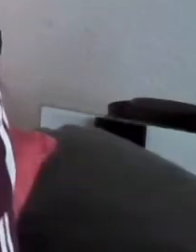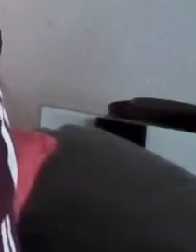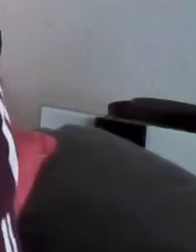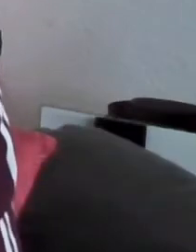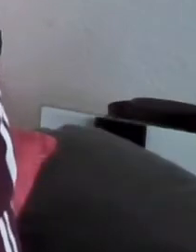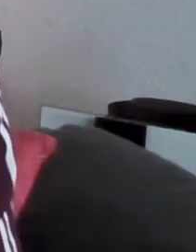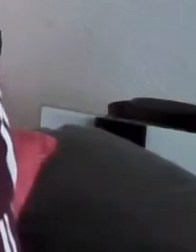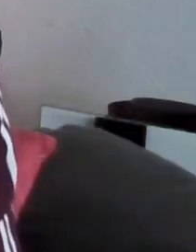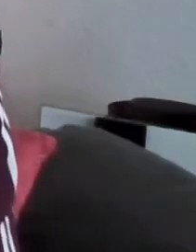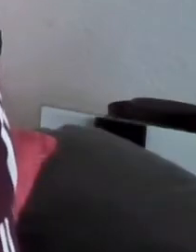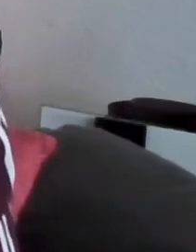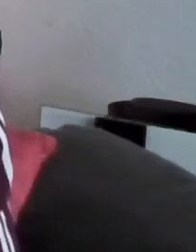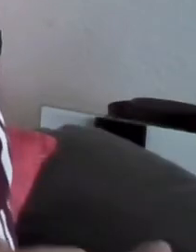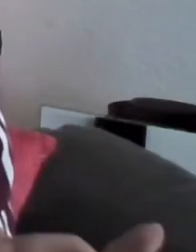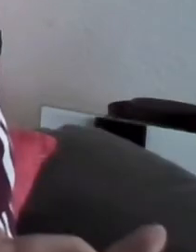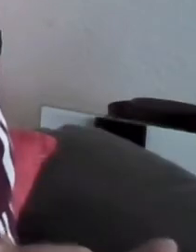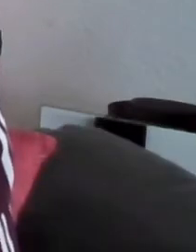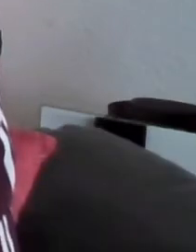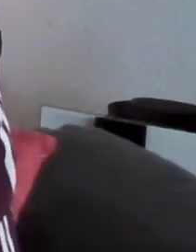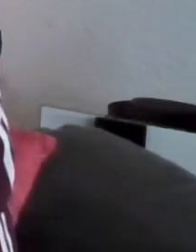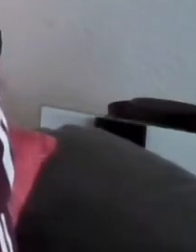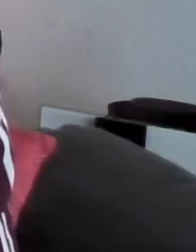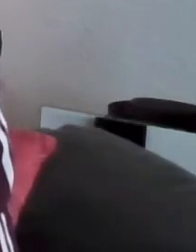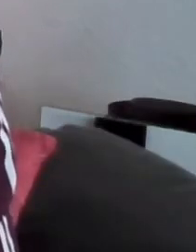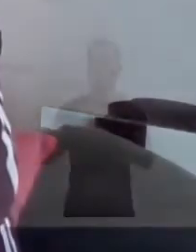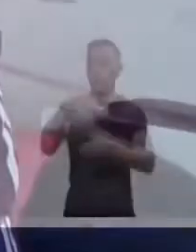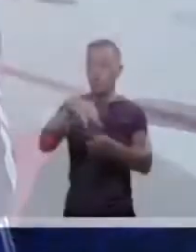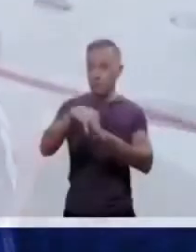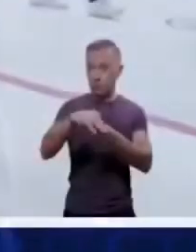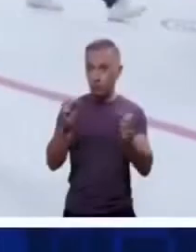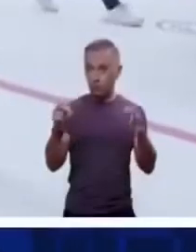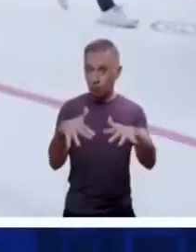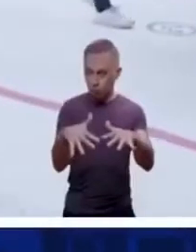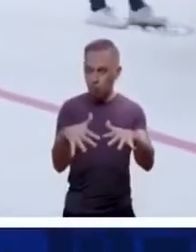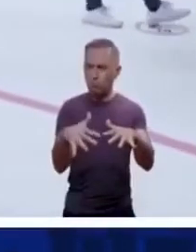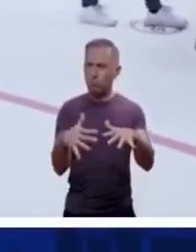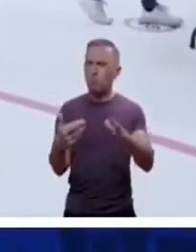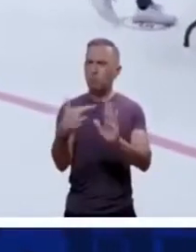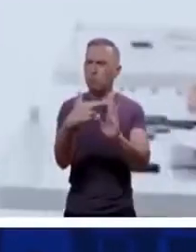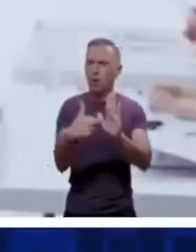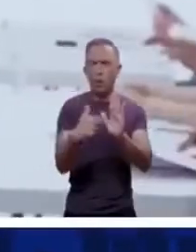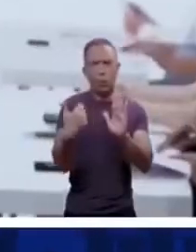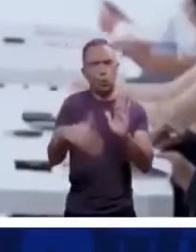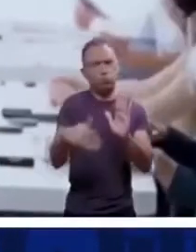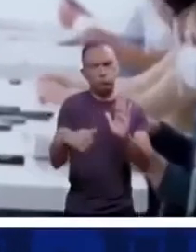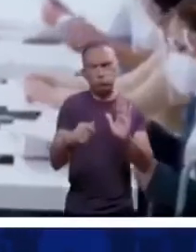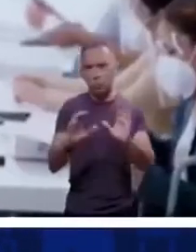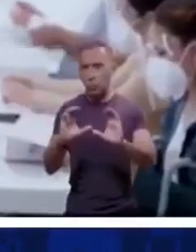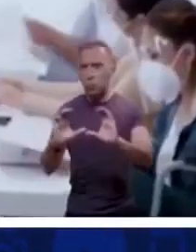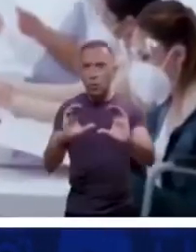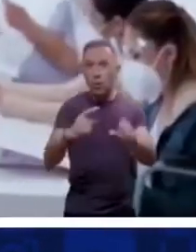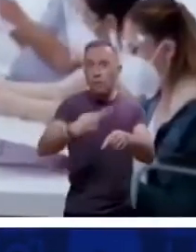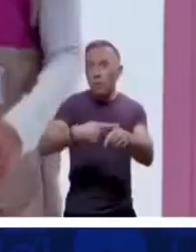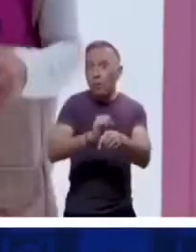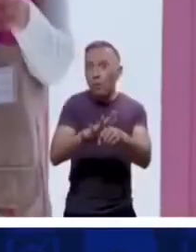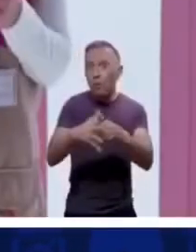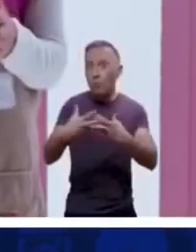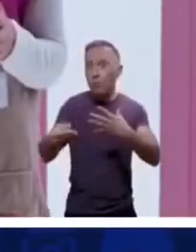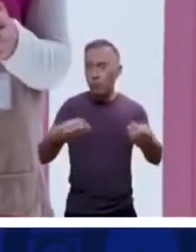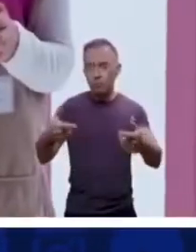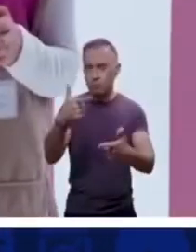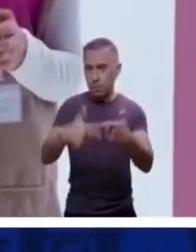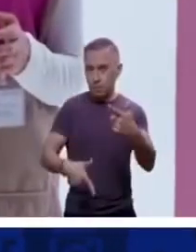su cita de esta fiesta democrática porque acuérdate es el poder del ciudadano el que decide entonces lo que tienes